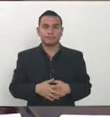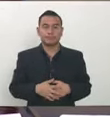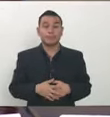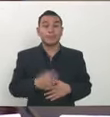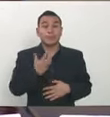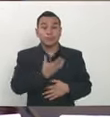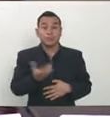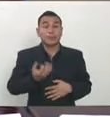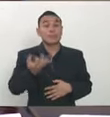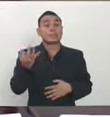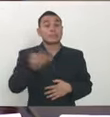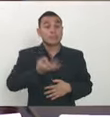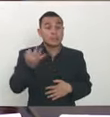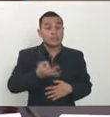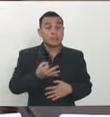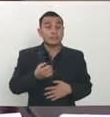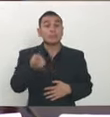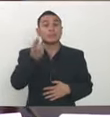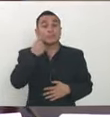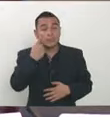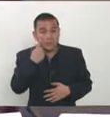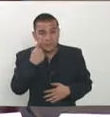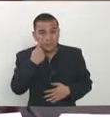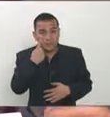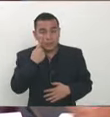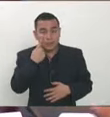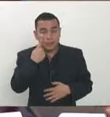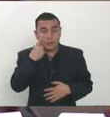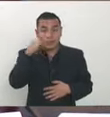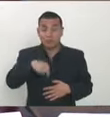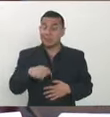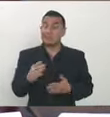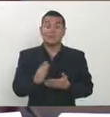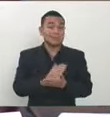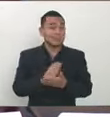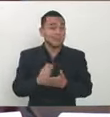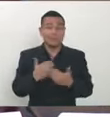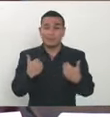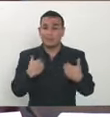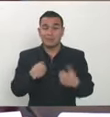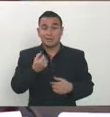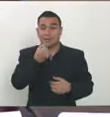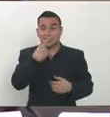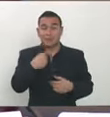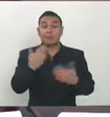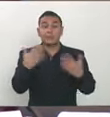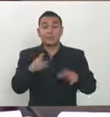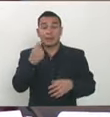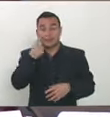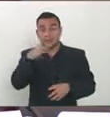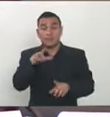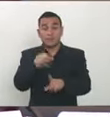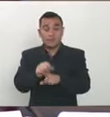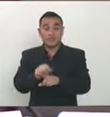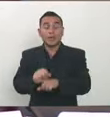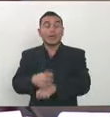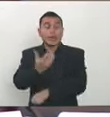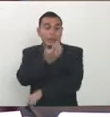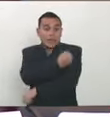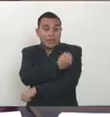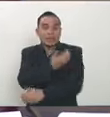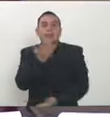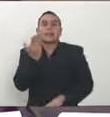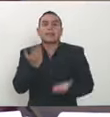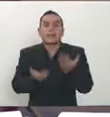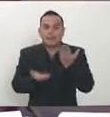Todos tenemos que poner de nuestra parte. No hay cura aún para la enfermedad. Yo sé que hay noticias de que hay una cura. Ojalá esa